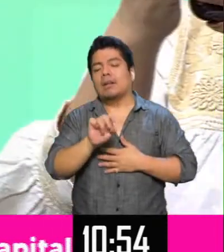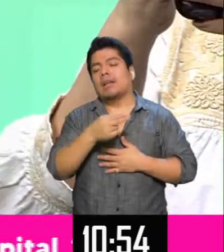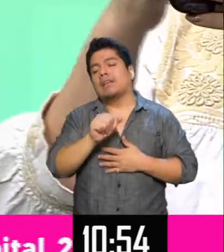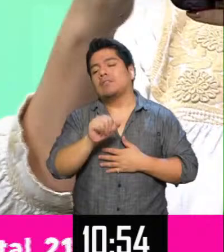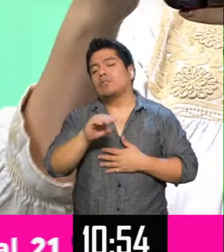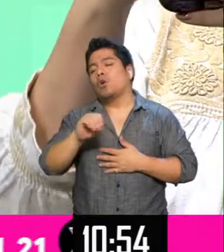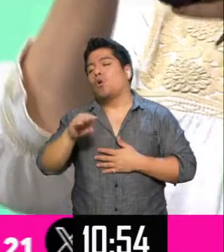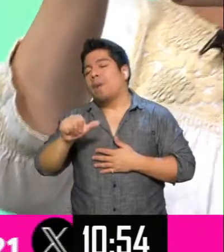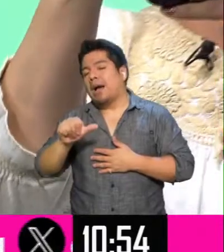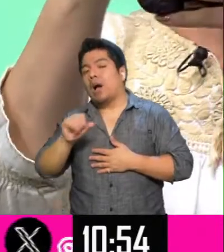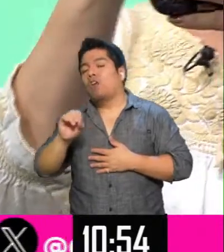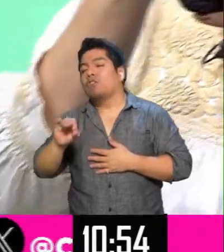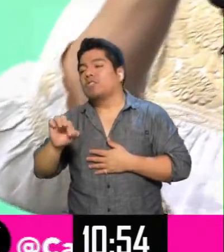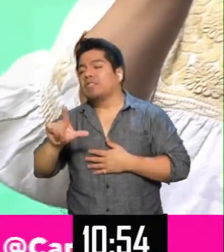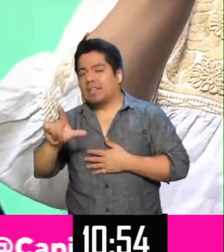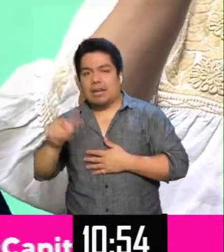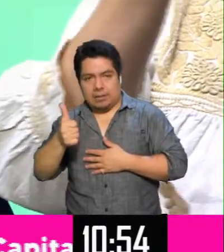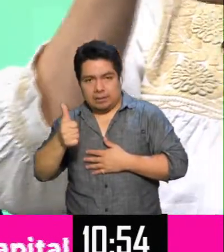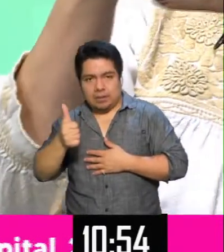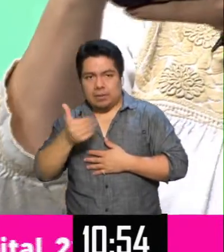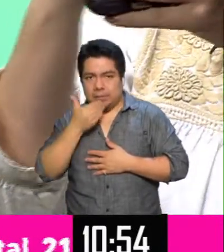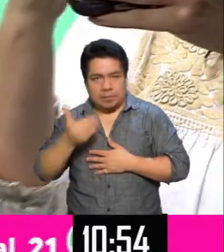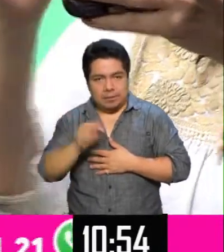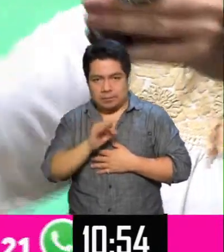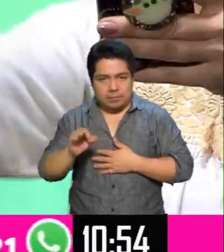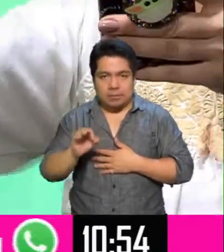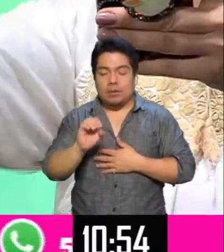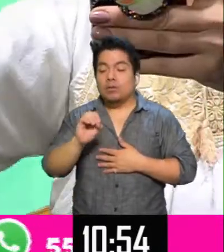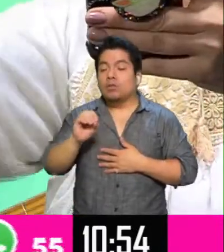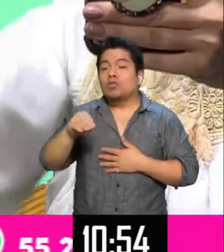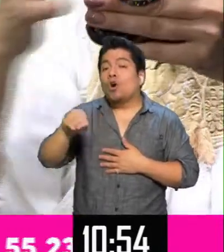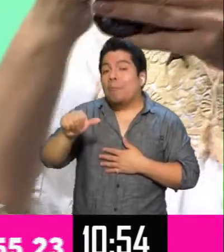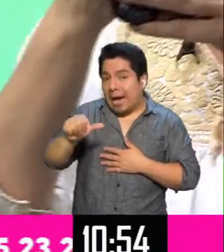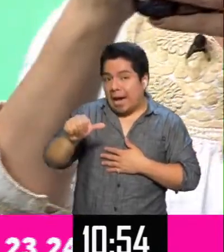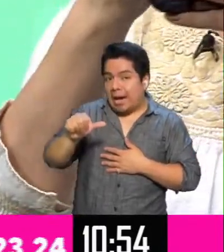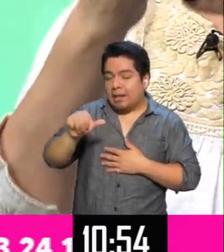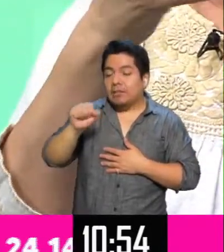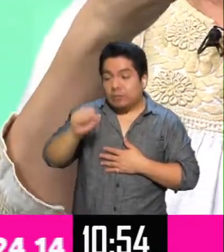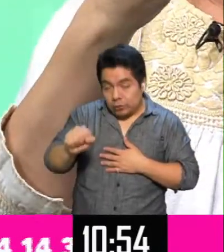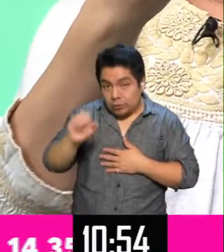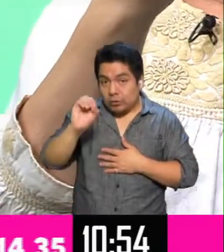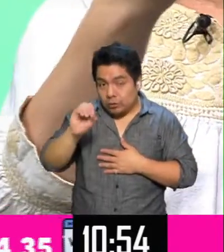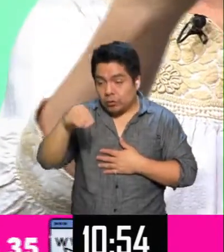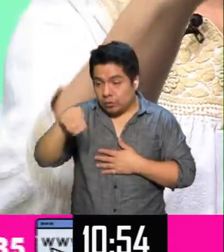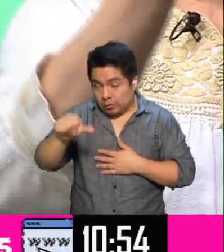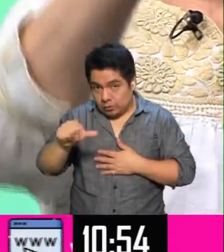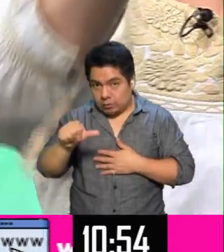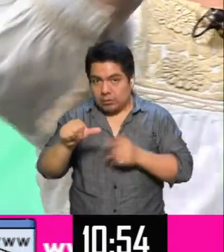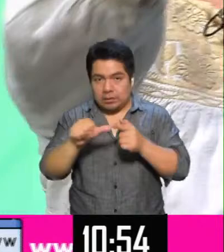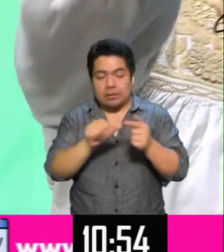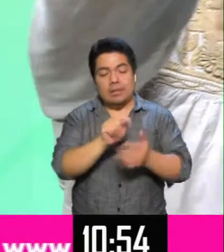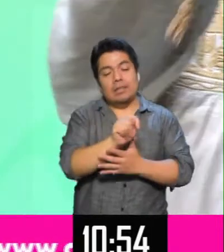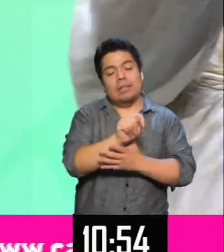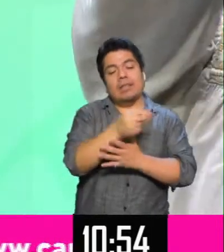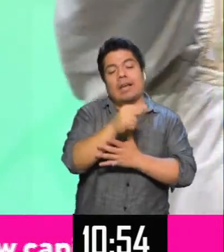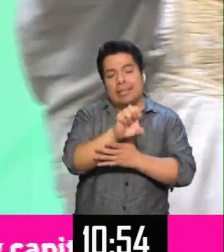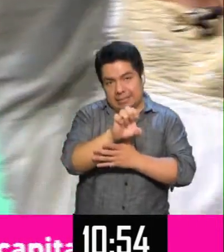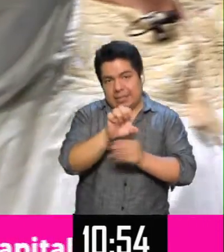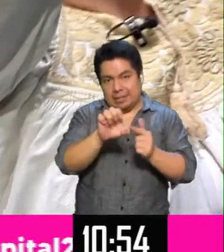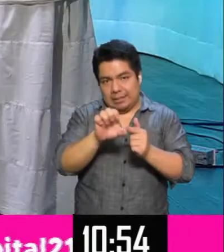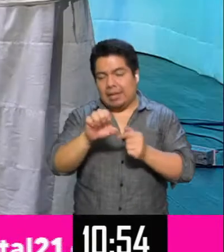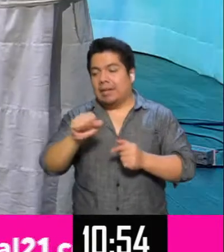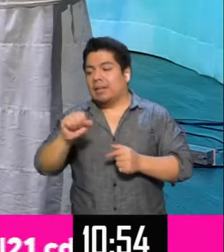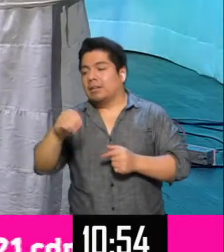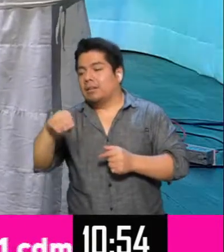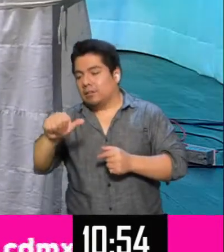Oficial. Así Todo como junto, suena, The todo Soma. junto, The Soma De- Oficial. Soma, en no inglés. se asoma, No, sí, The Soma. THE, Soma oficial. Ahí está la en foto,